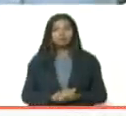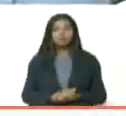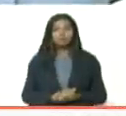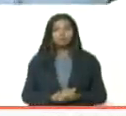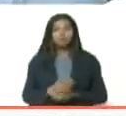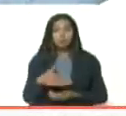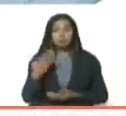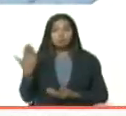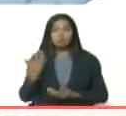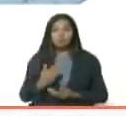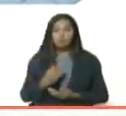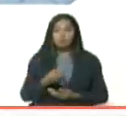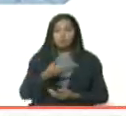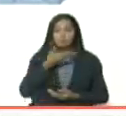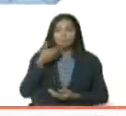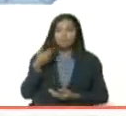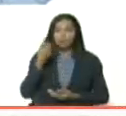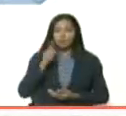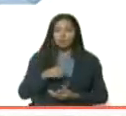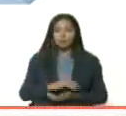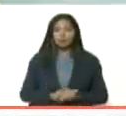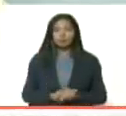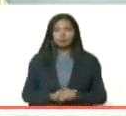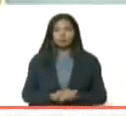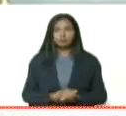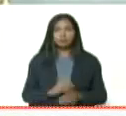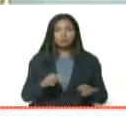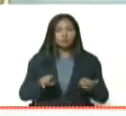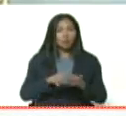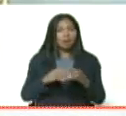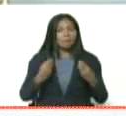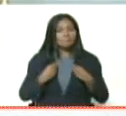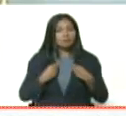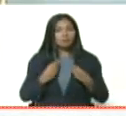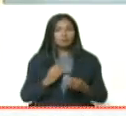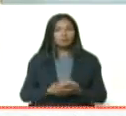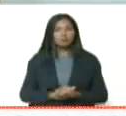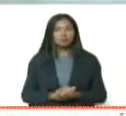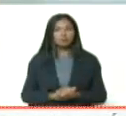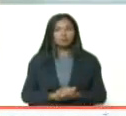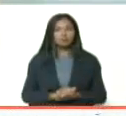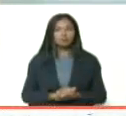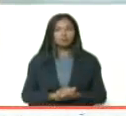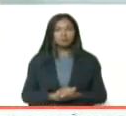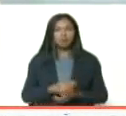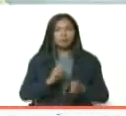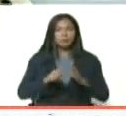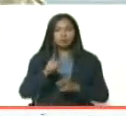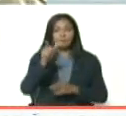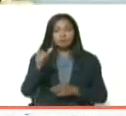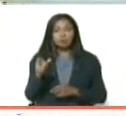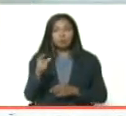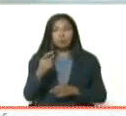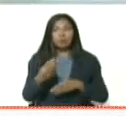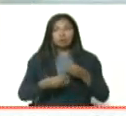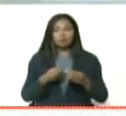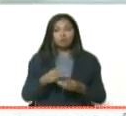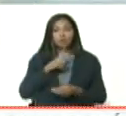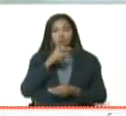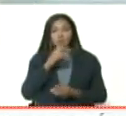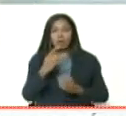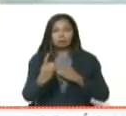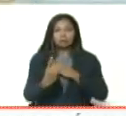puede traer un bien. Así es la vida. A veces una persona tratando de hacerle un mal a